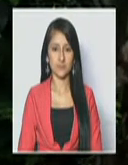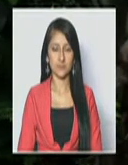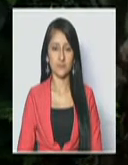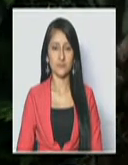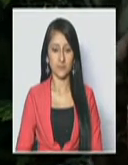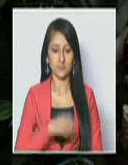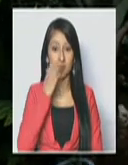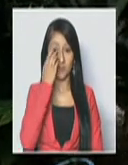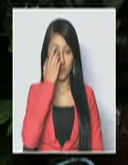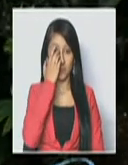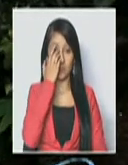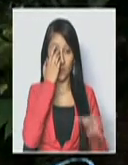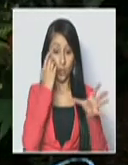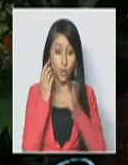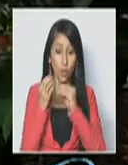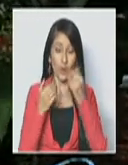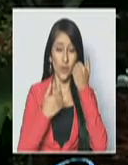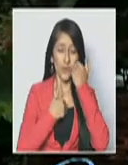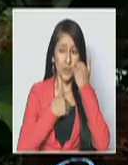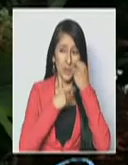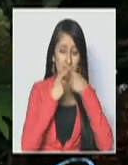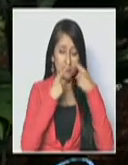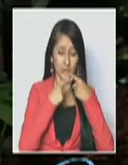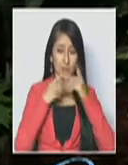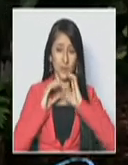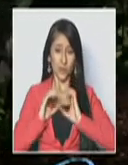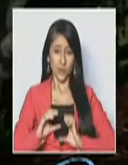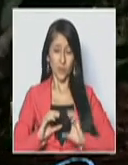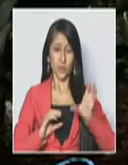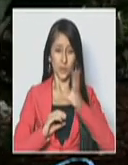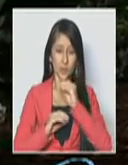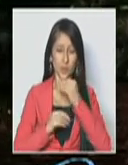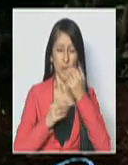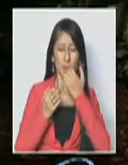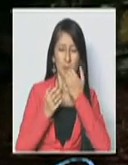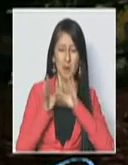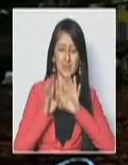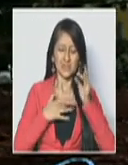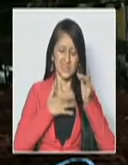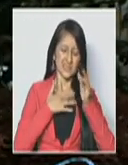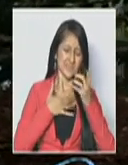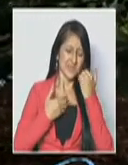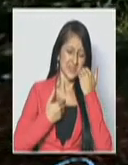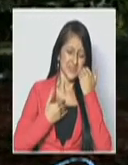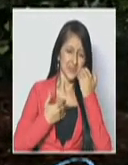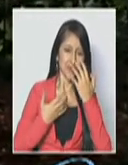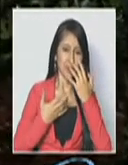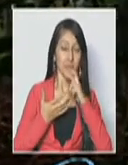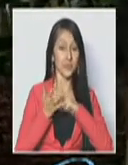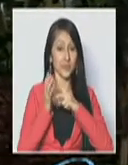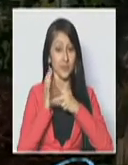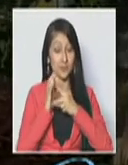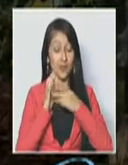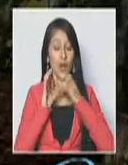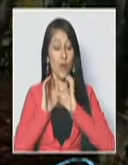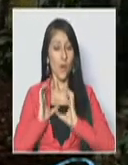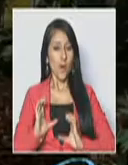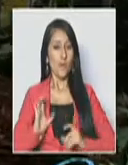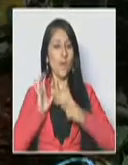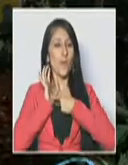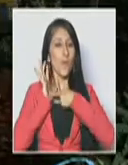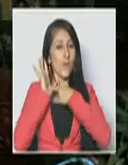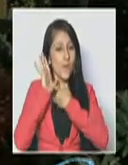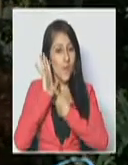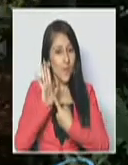todo proceso de enfermedad en el cuerpo o de síntomas es la lectura a un